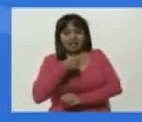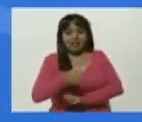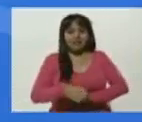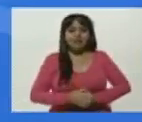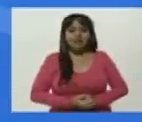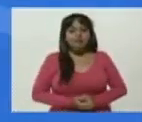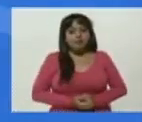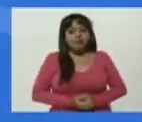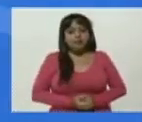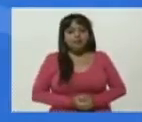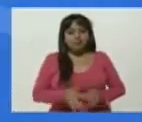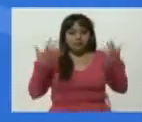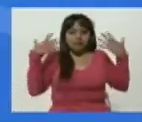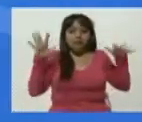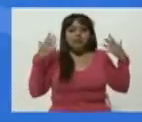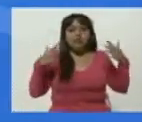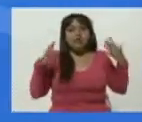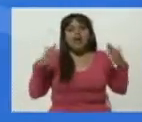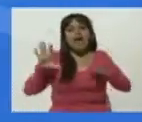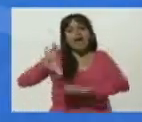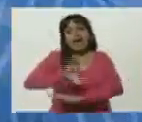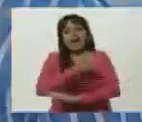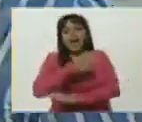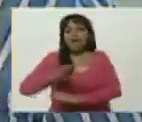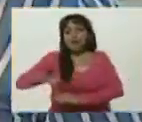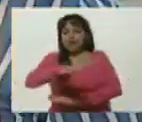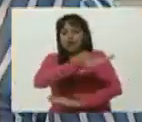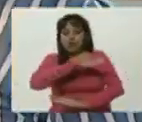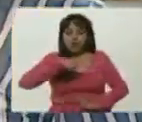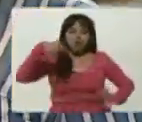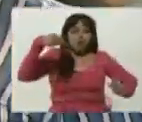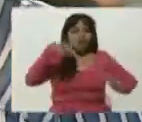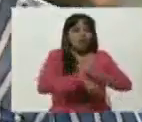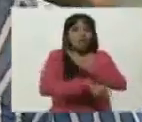Cubiro. Canto del llano profundo.